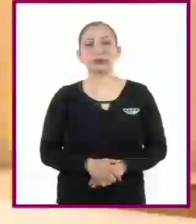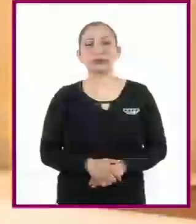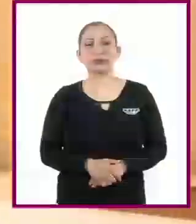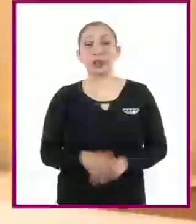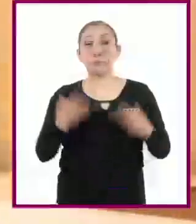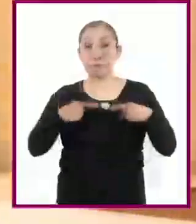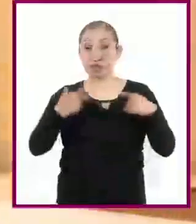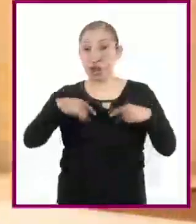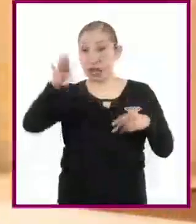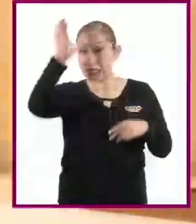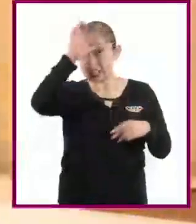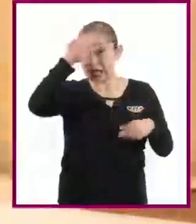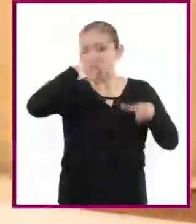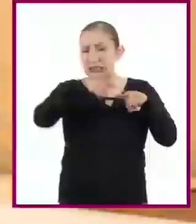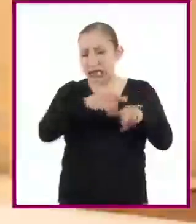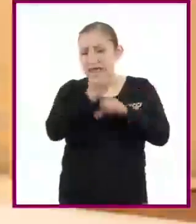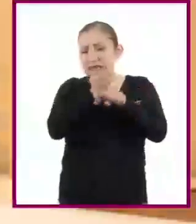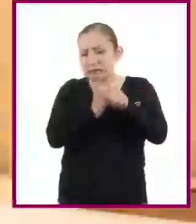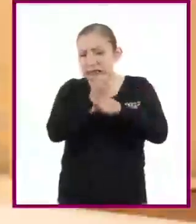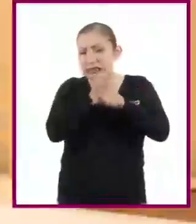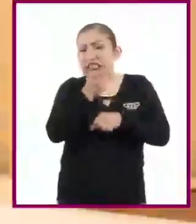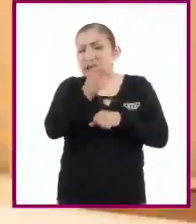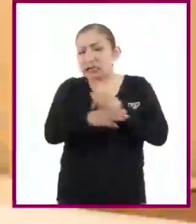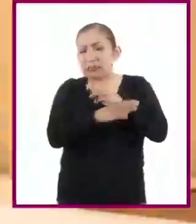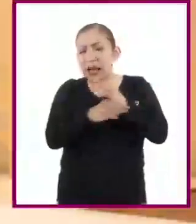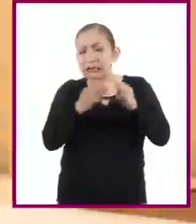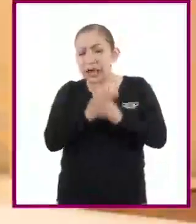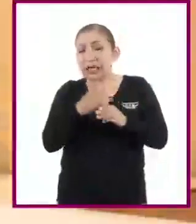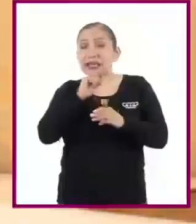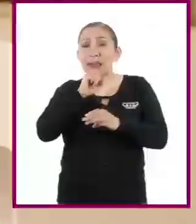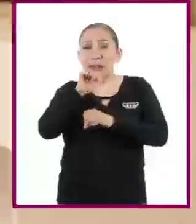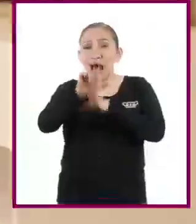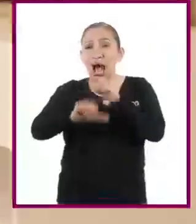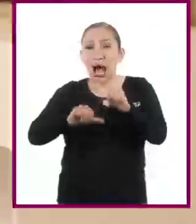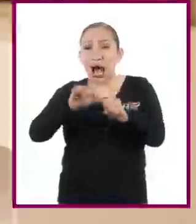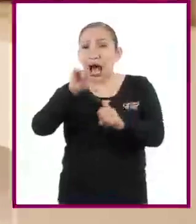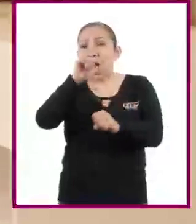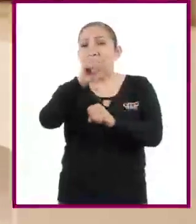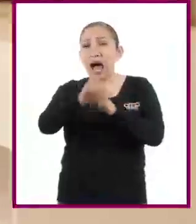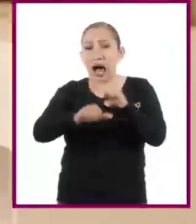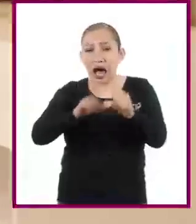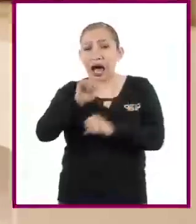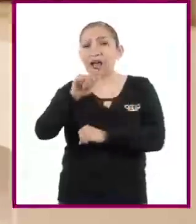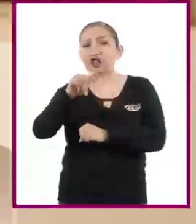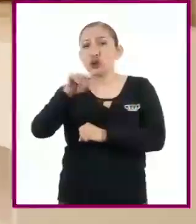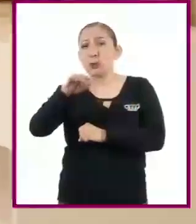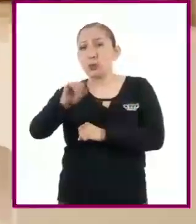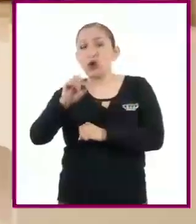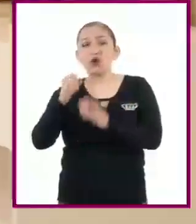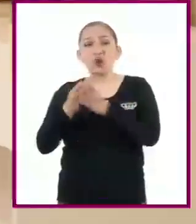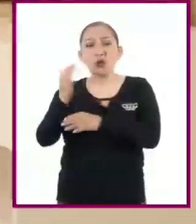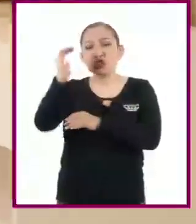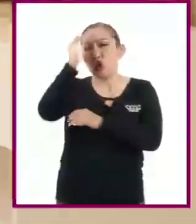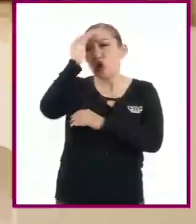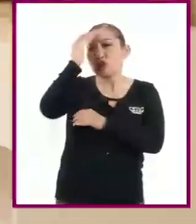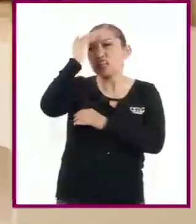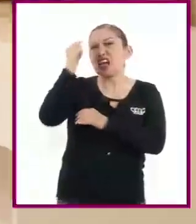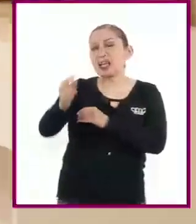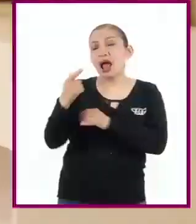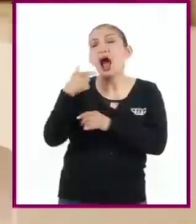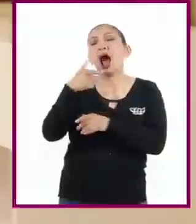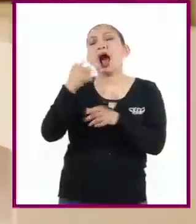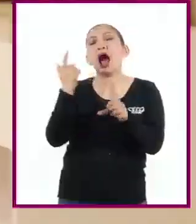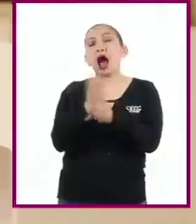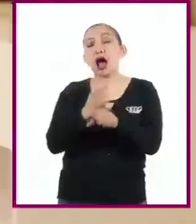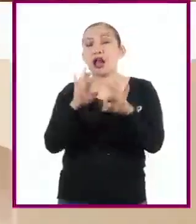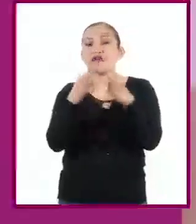Los científicos siguen estudiando la materia y por tanto al átomo. Esto permite que se generen nuevos conocimientos y da pie a